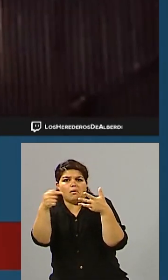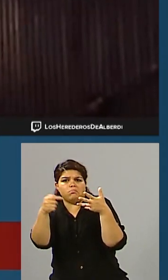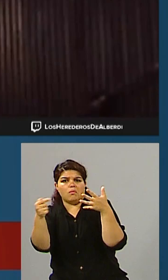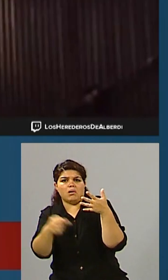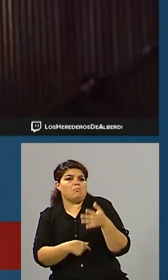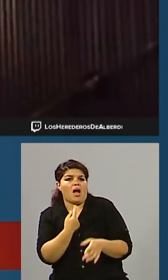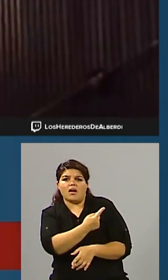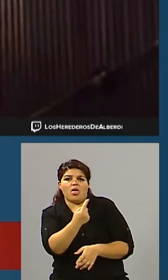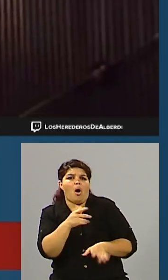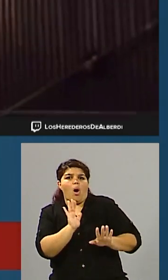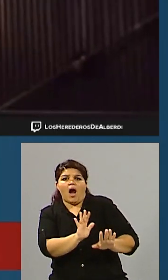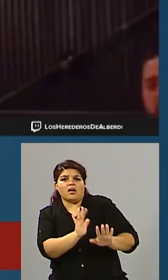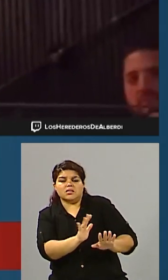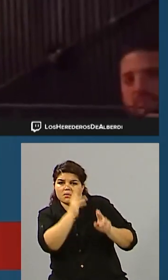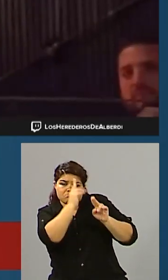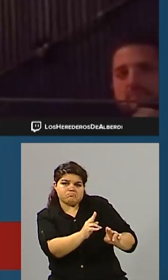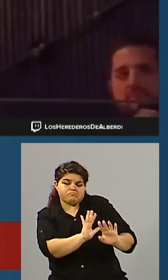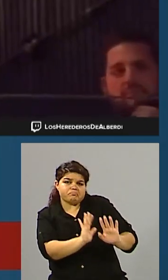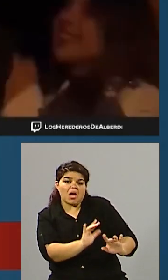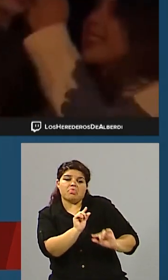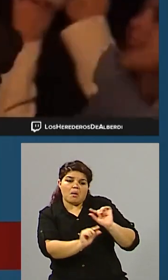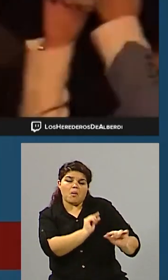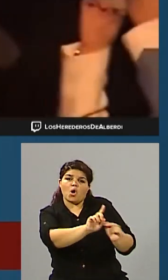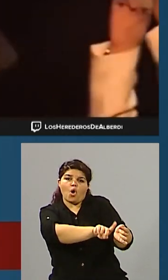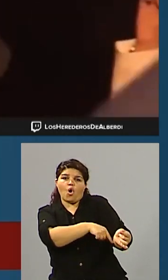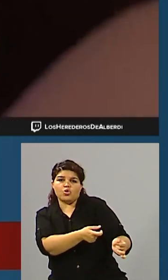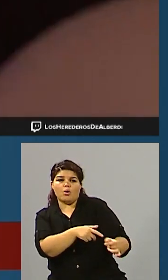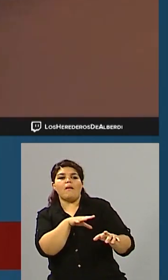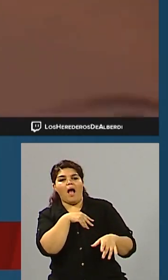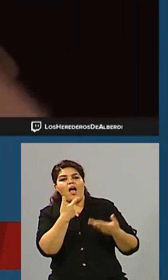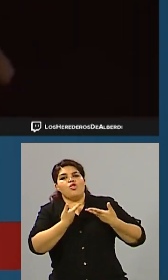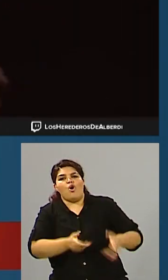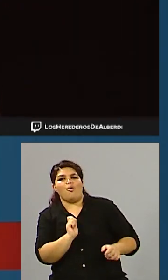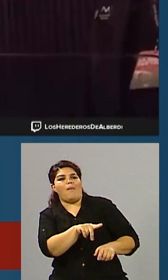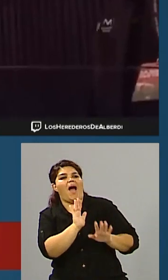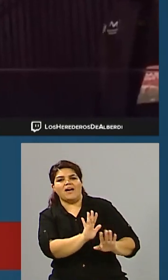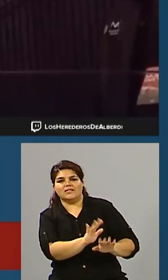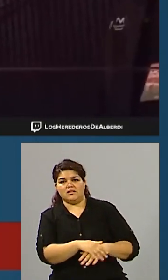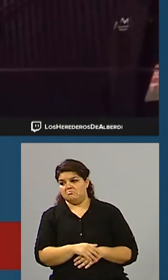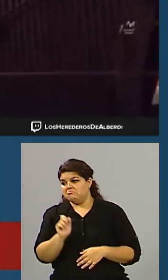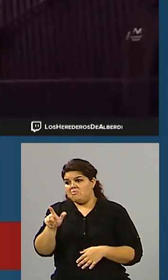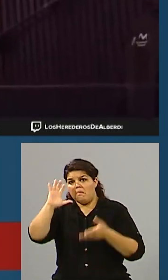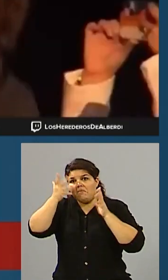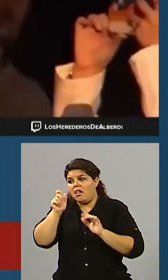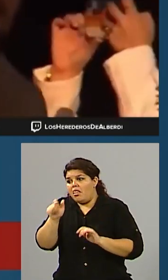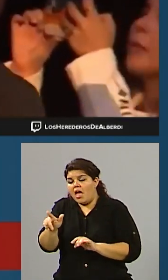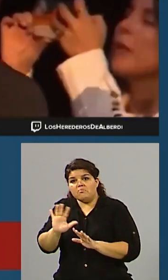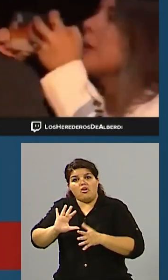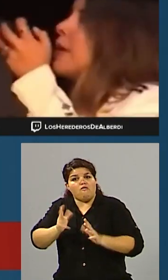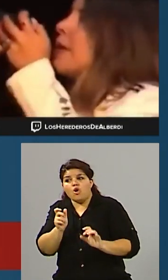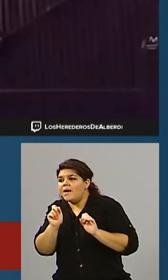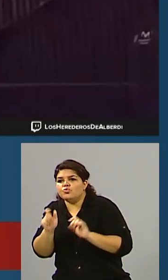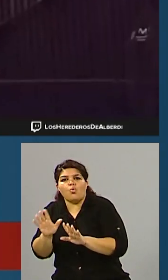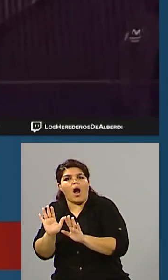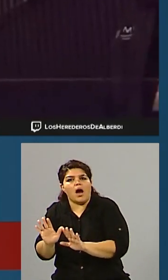tener que acostumbrarnos a esto y empezar a observar que a lo mejor es Francos que va a hablar de la política que va a llevar adelante